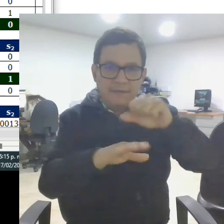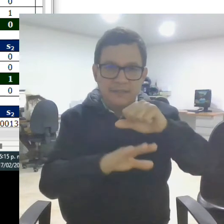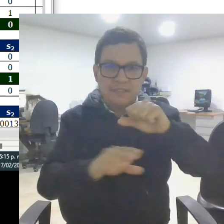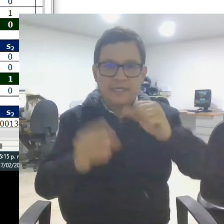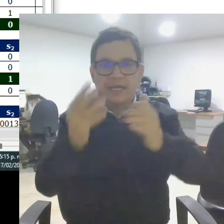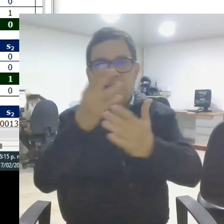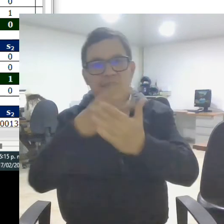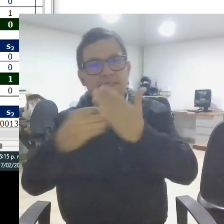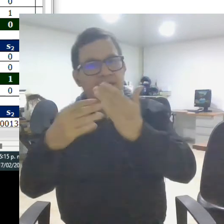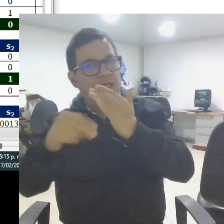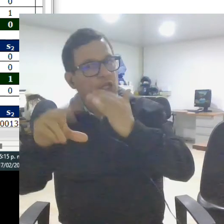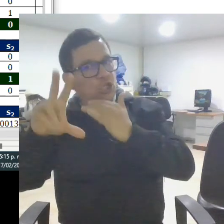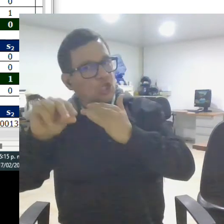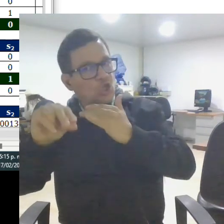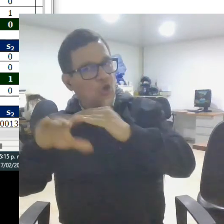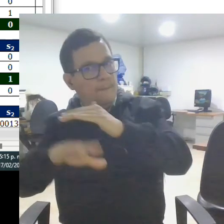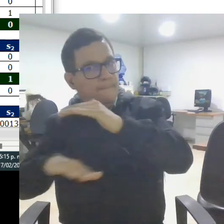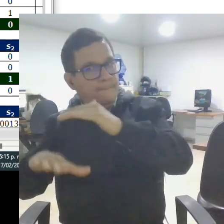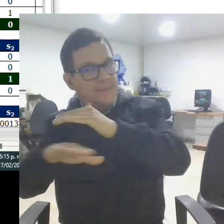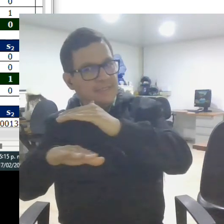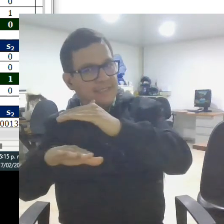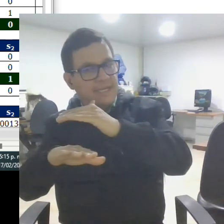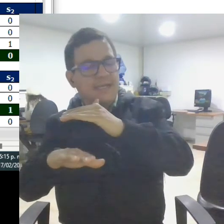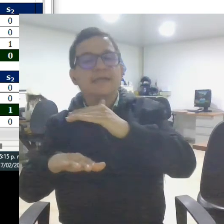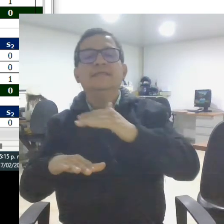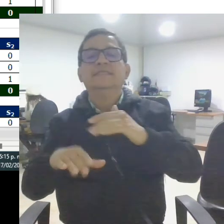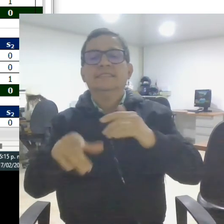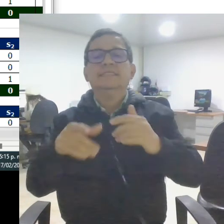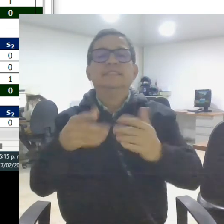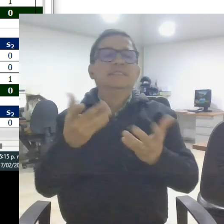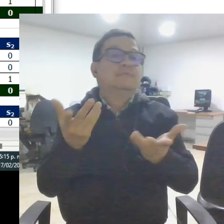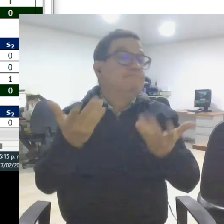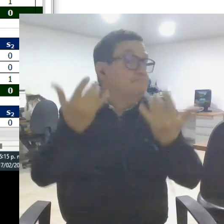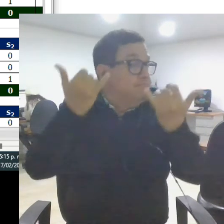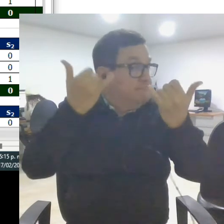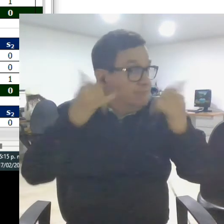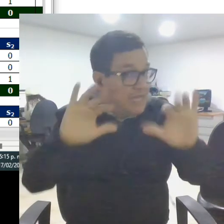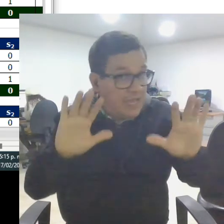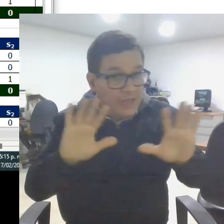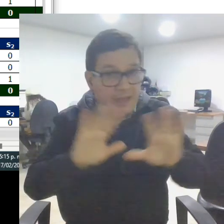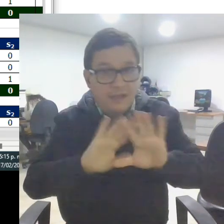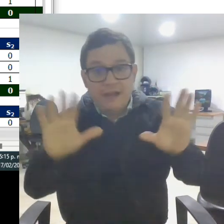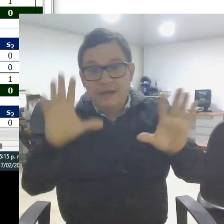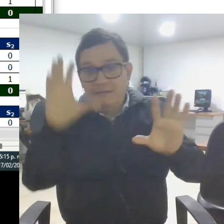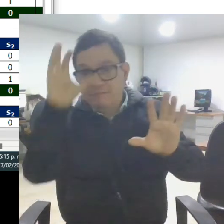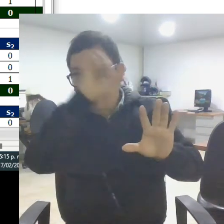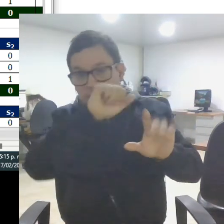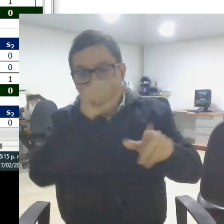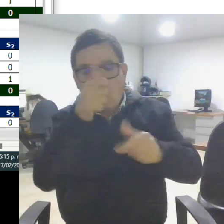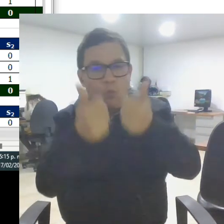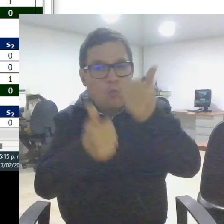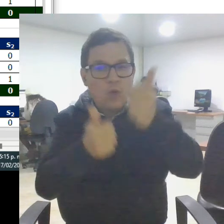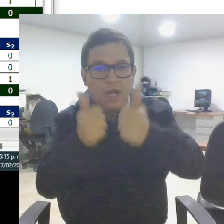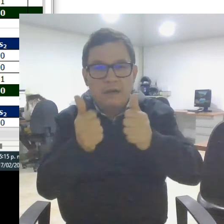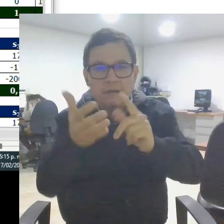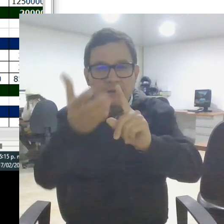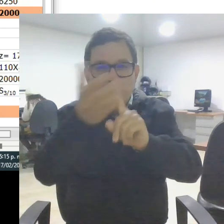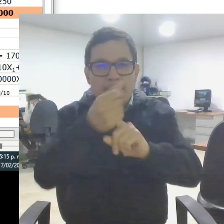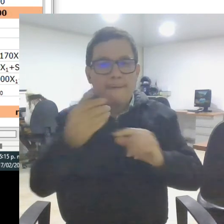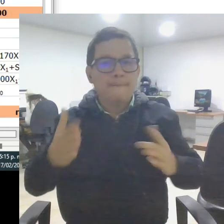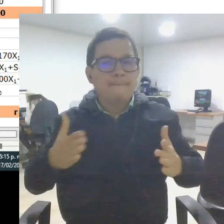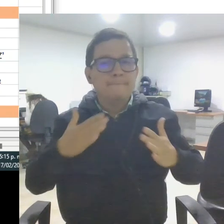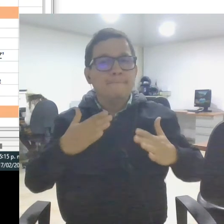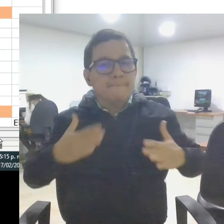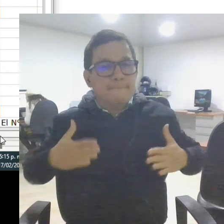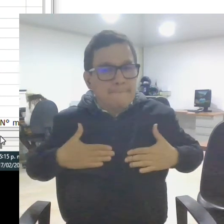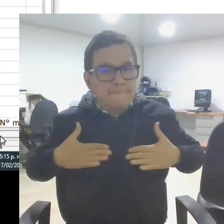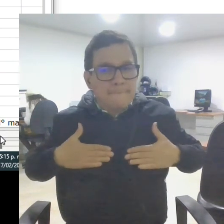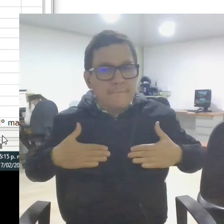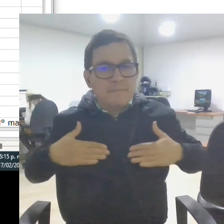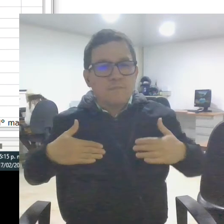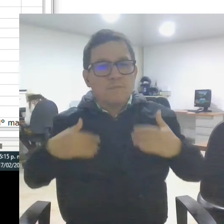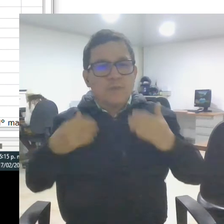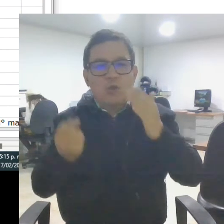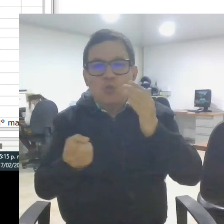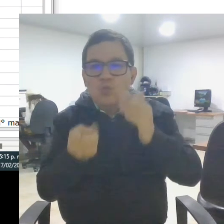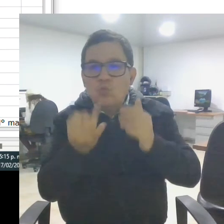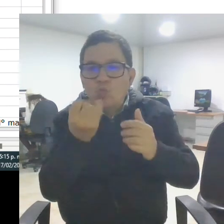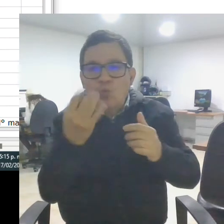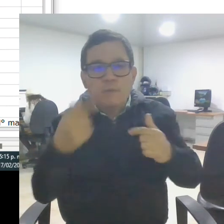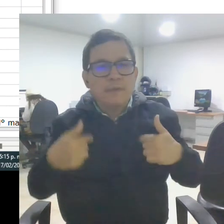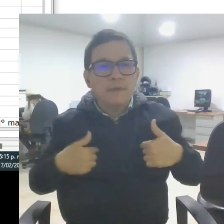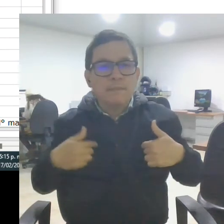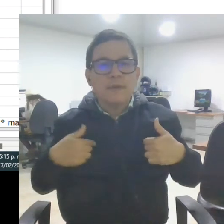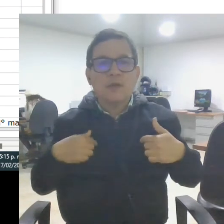1. Es decir, como ya he identificado que este va a ser mi número